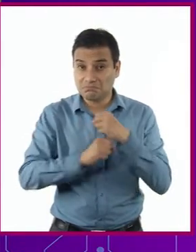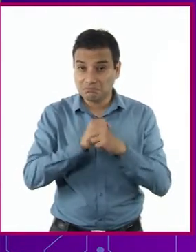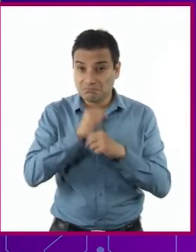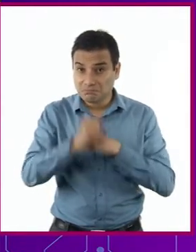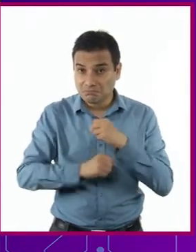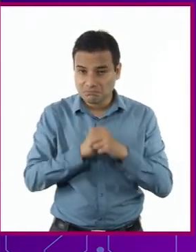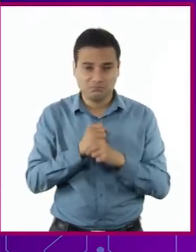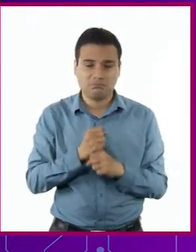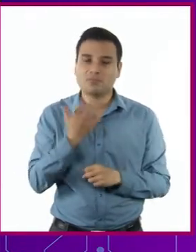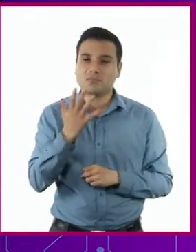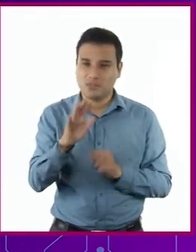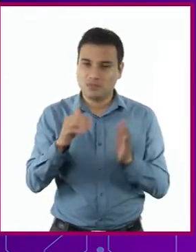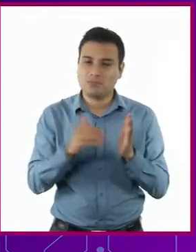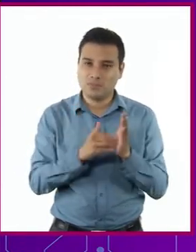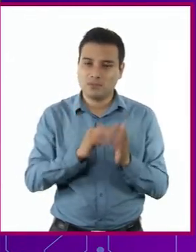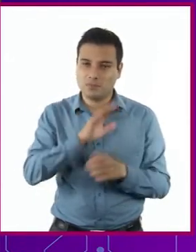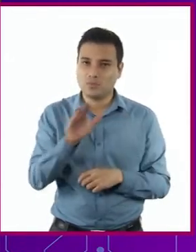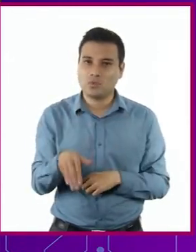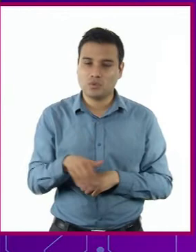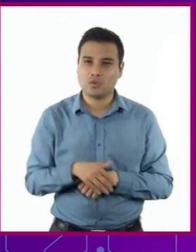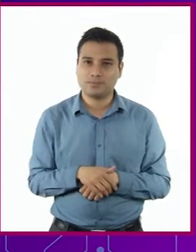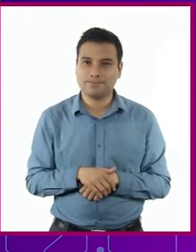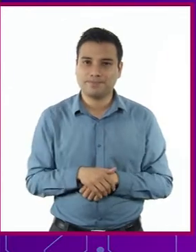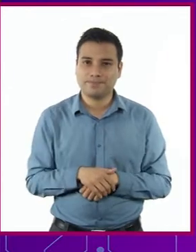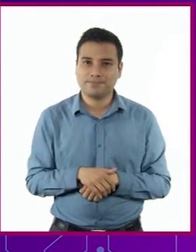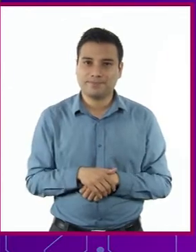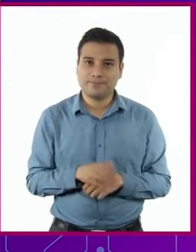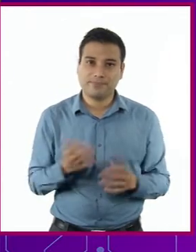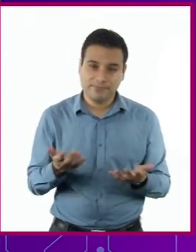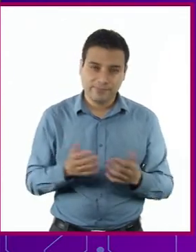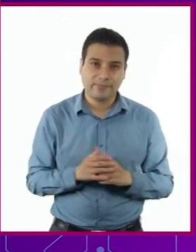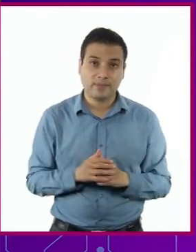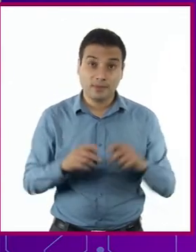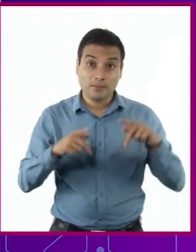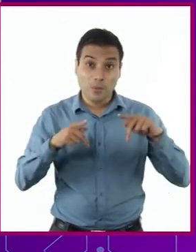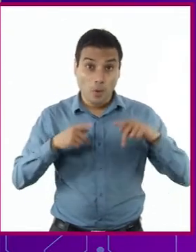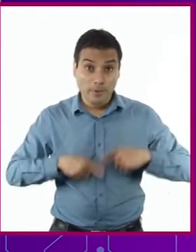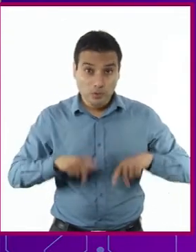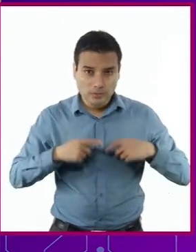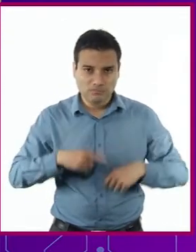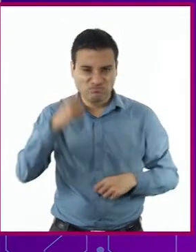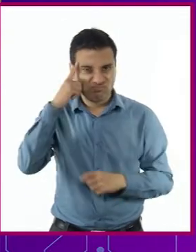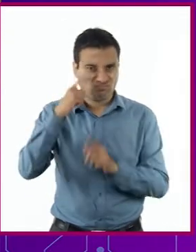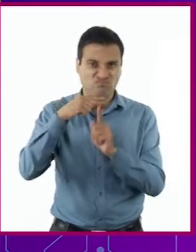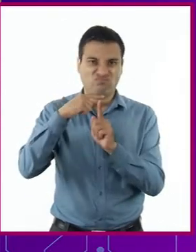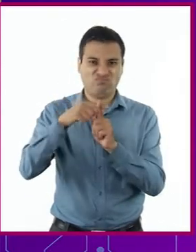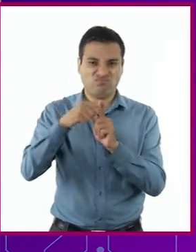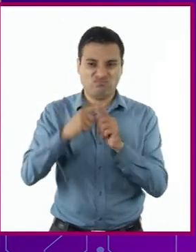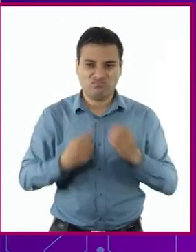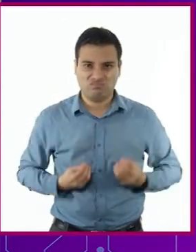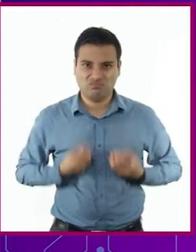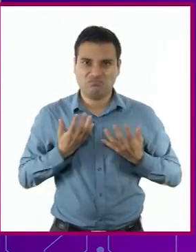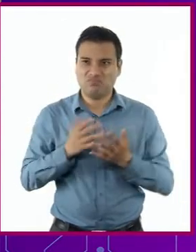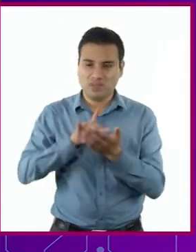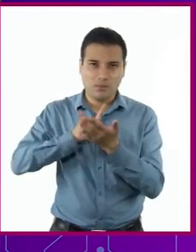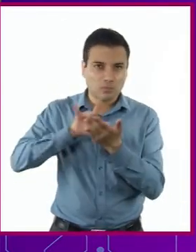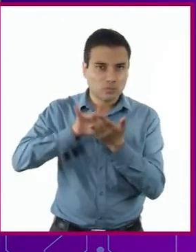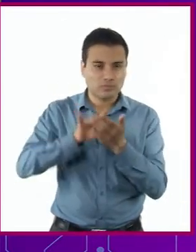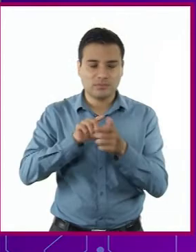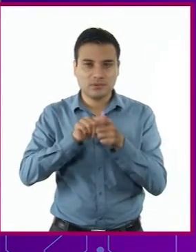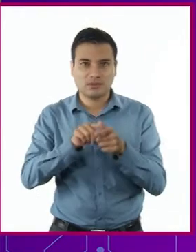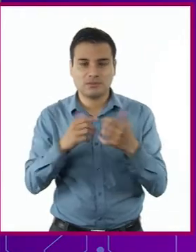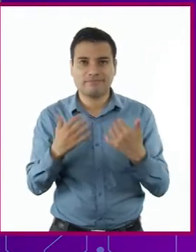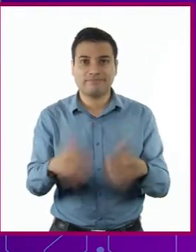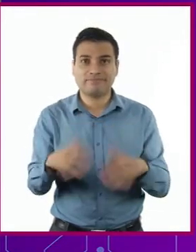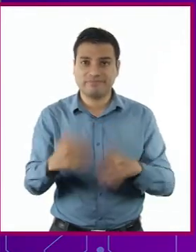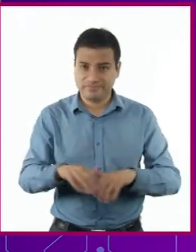aumentó a 10,000 muertos. A pesar de la destrucción, el ánimo no decayó y el espíritu de solidaridad del pueblo mexicano